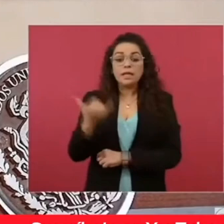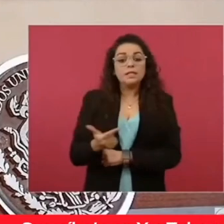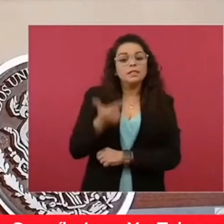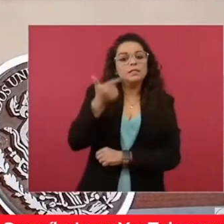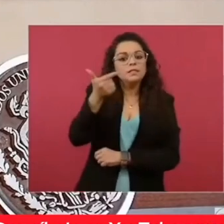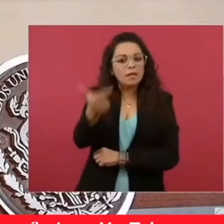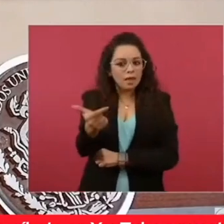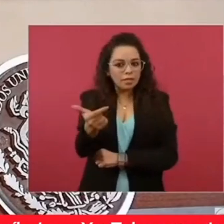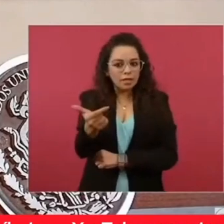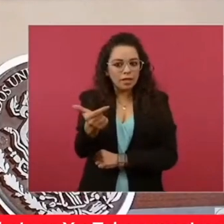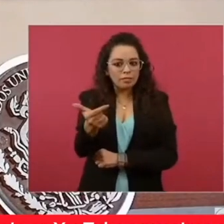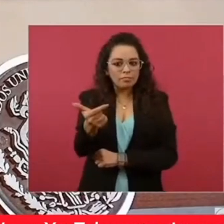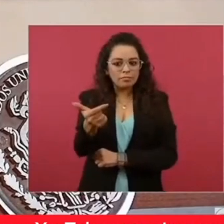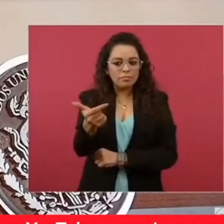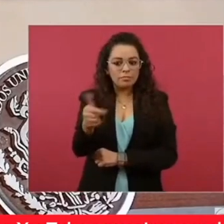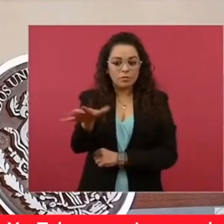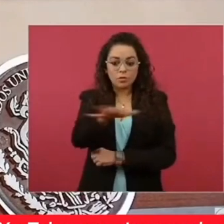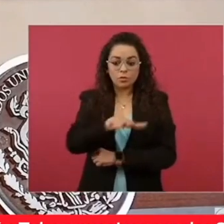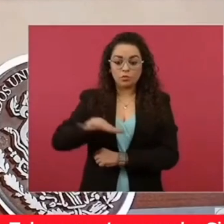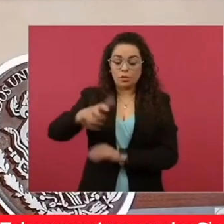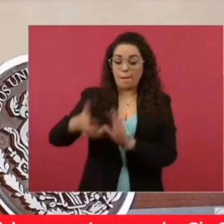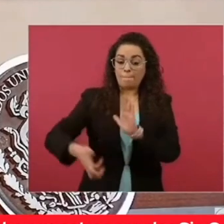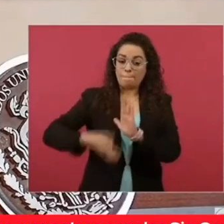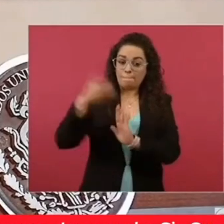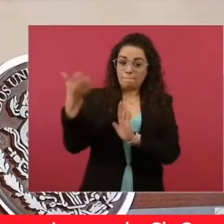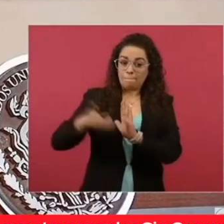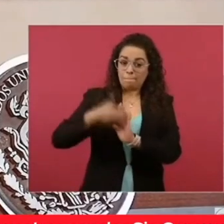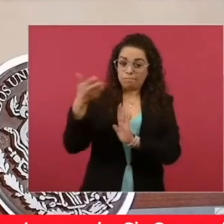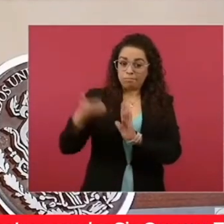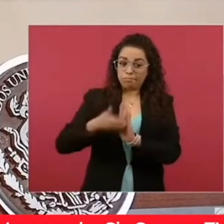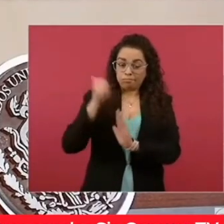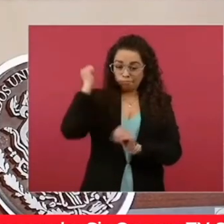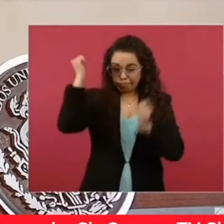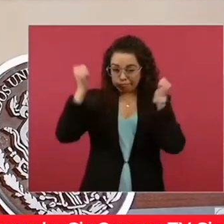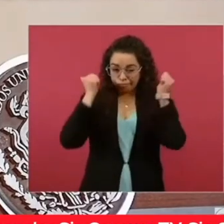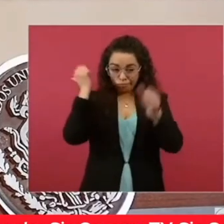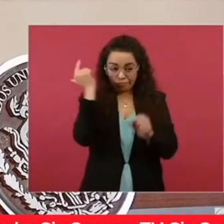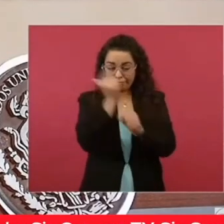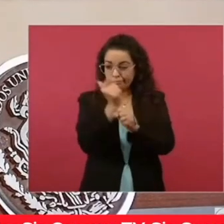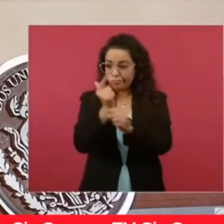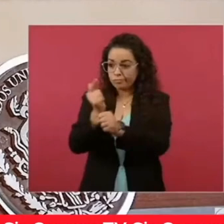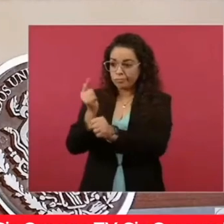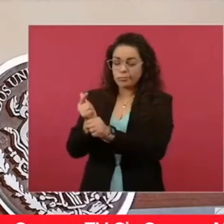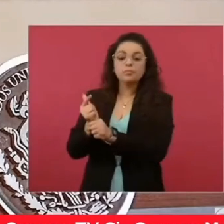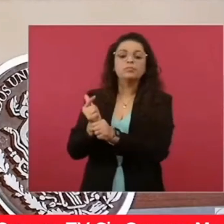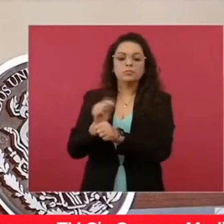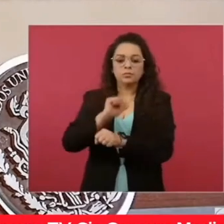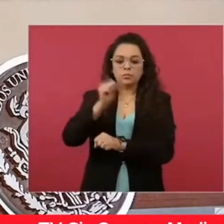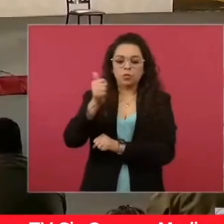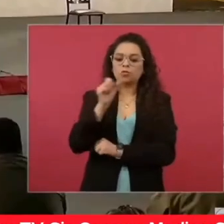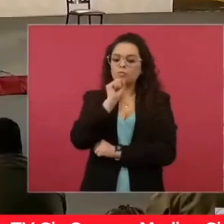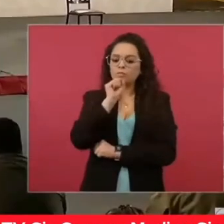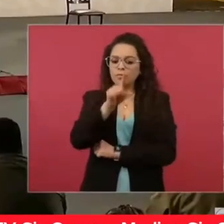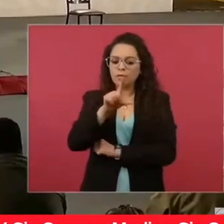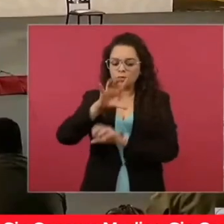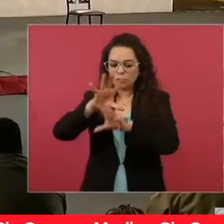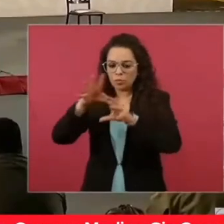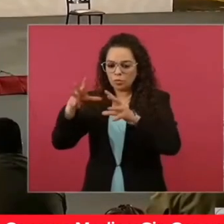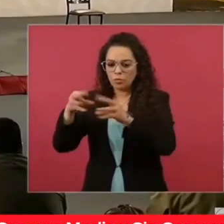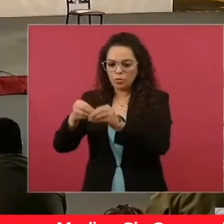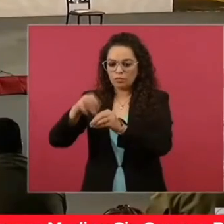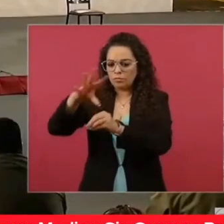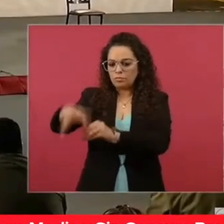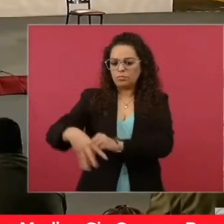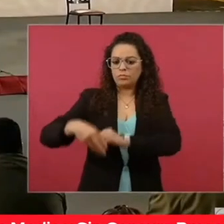que en estas áreas el salvamento arqueológico se concentra ya en algunas obras complementarias pero sobre todo en